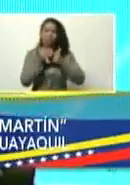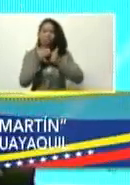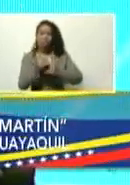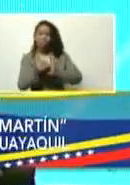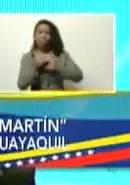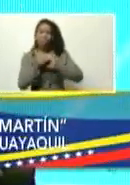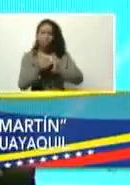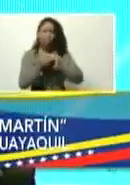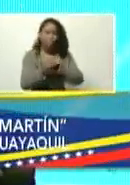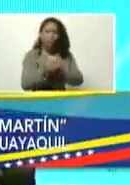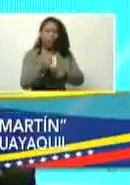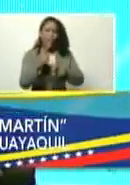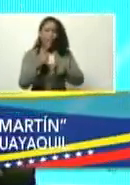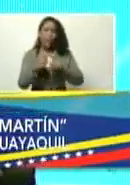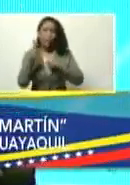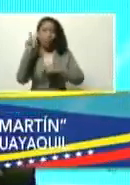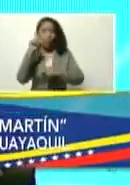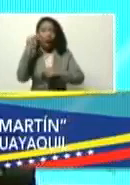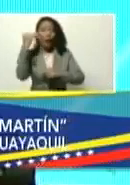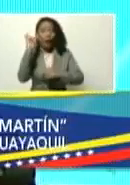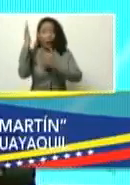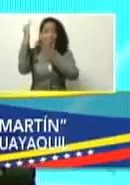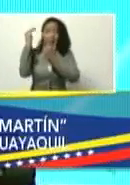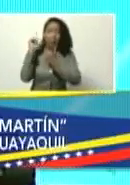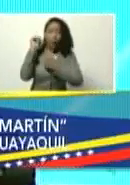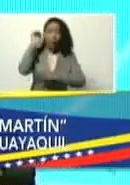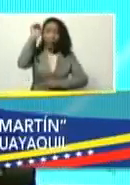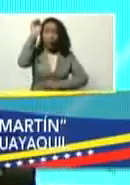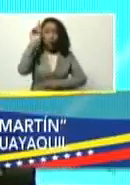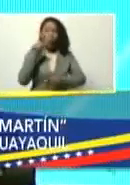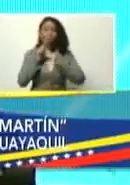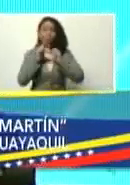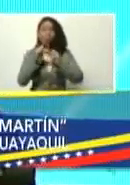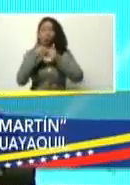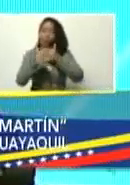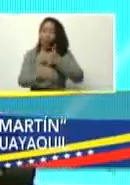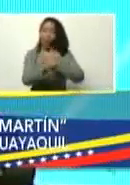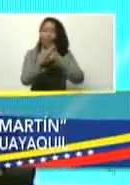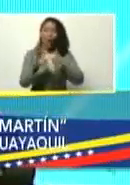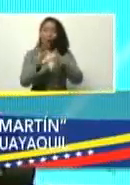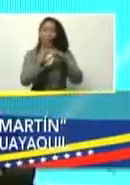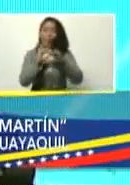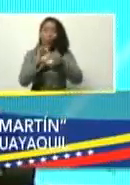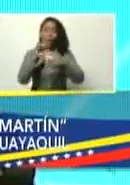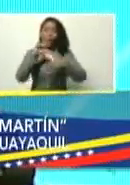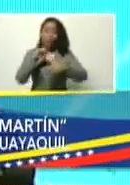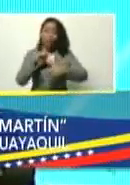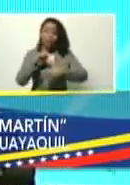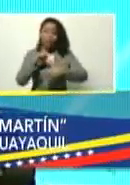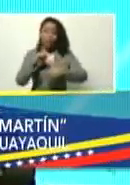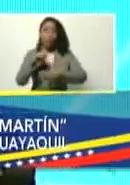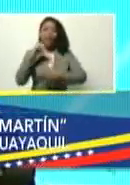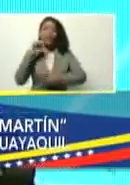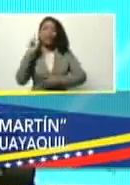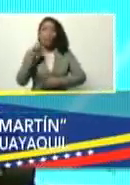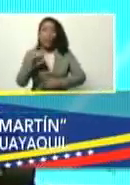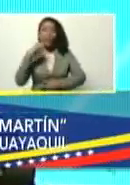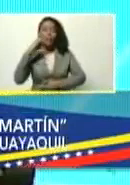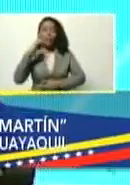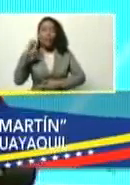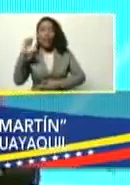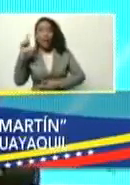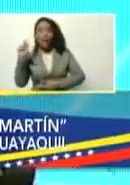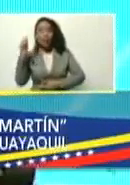también hay esperanza de que las cosas sigan adelante. UNASUR y CELAC, el sueño de